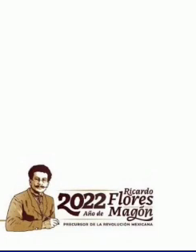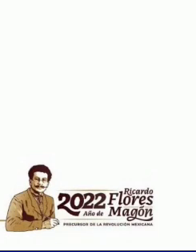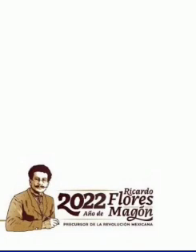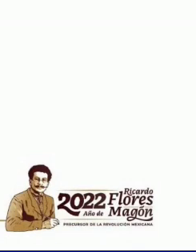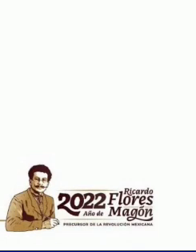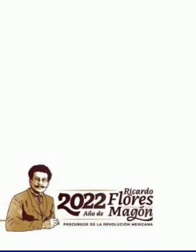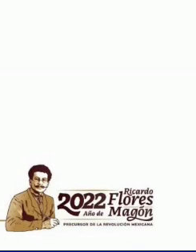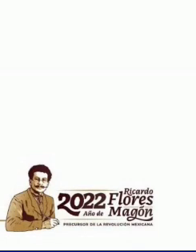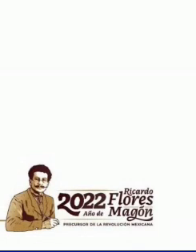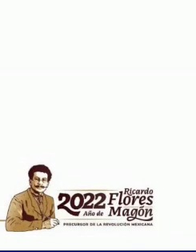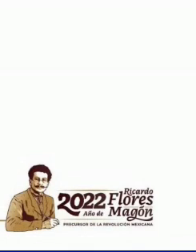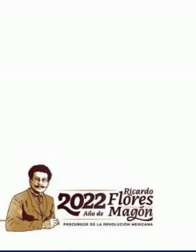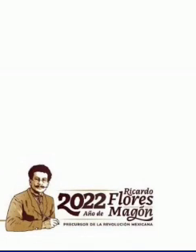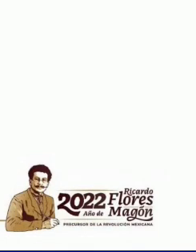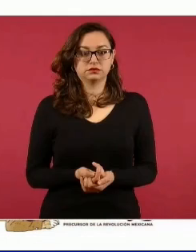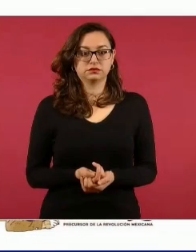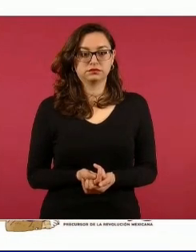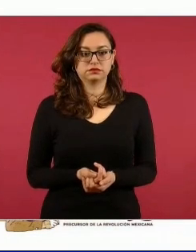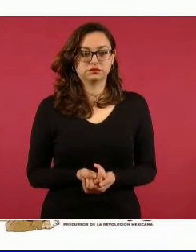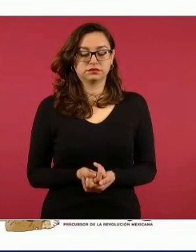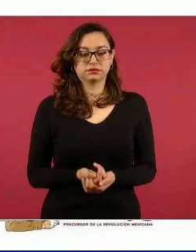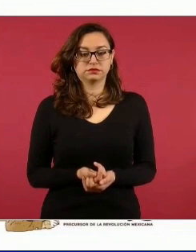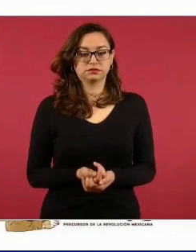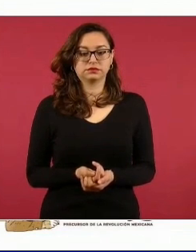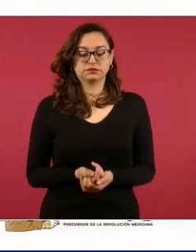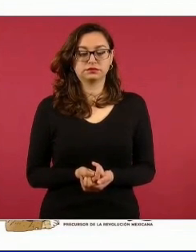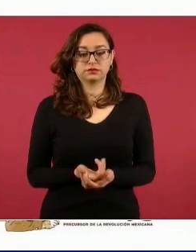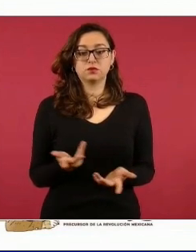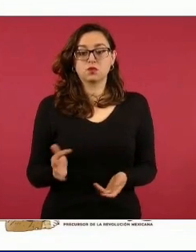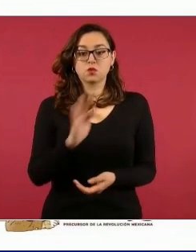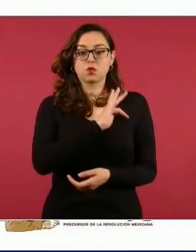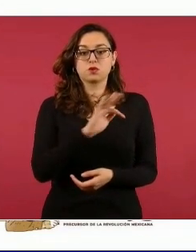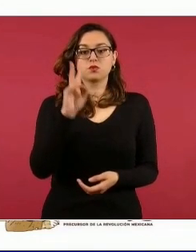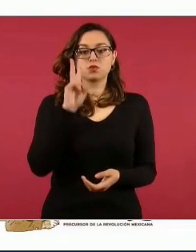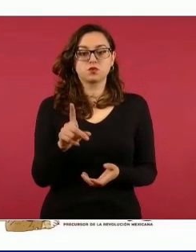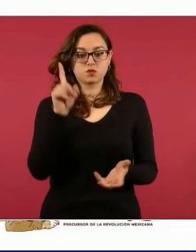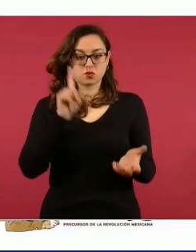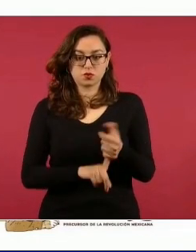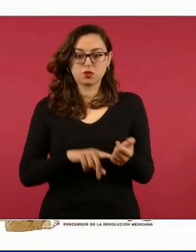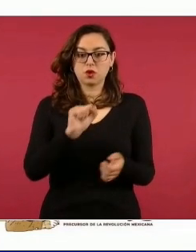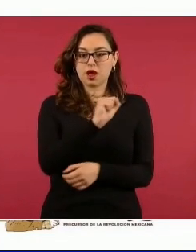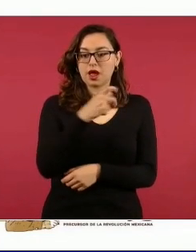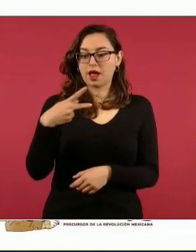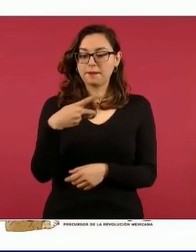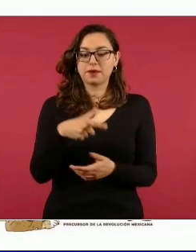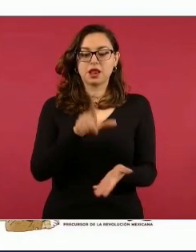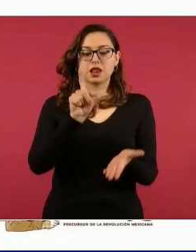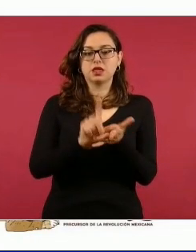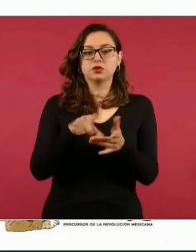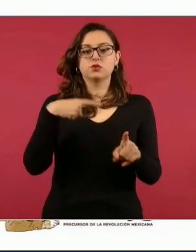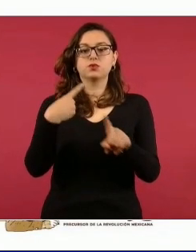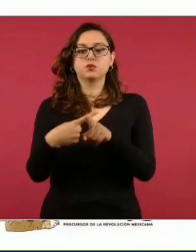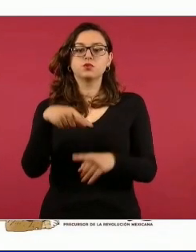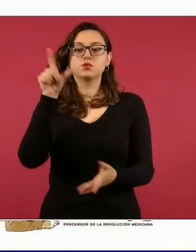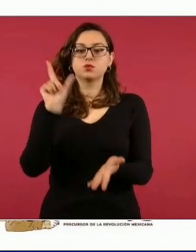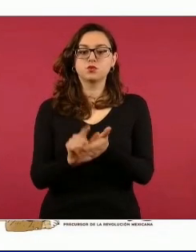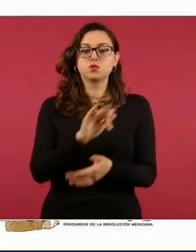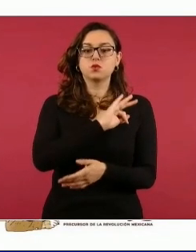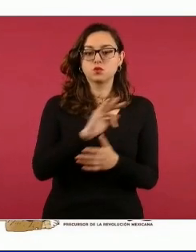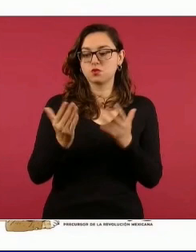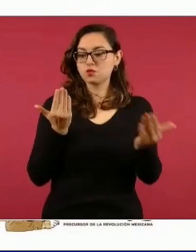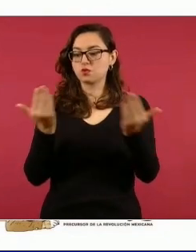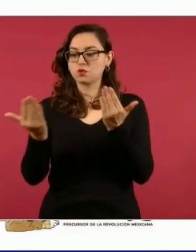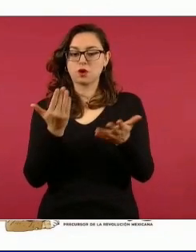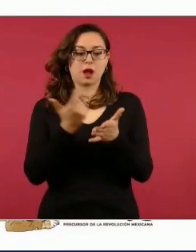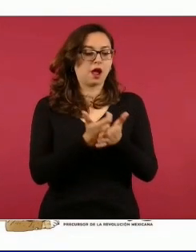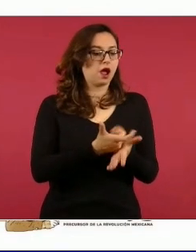esa gasolinera, de acuerdo a cómo aparece en la app del litro por litro. Esto nos da el referente de cuál es el precio bajo y el precio